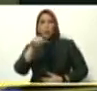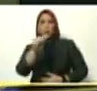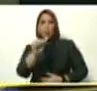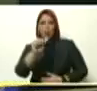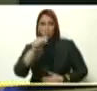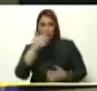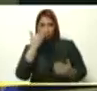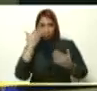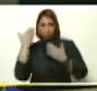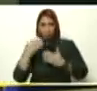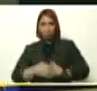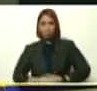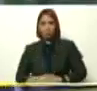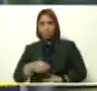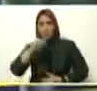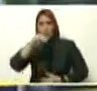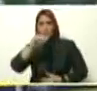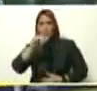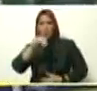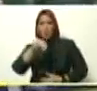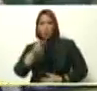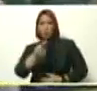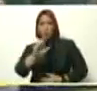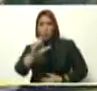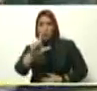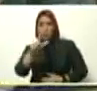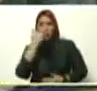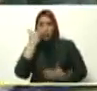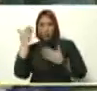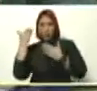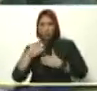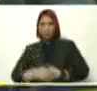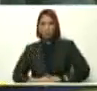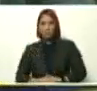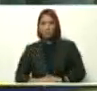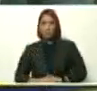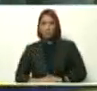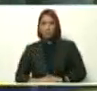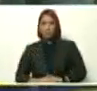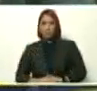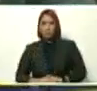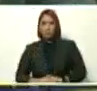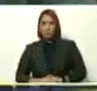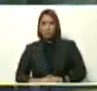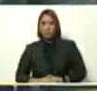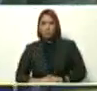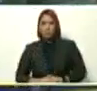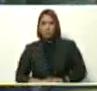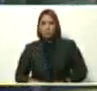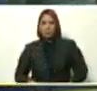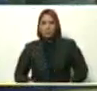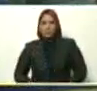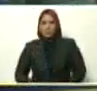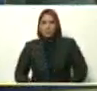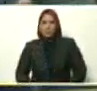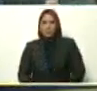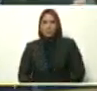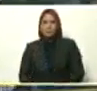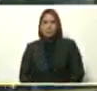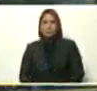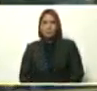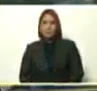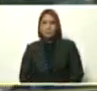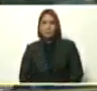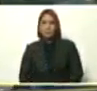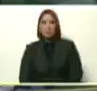Ferreira. Bienvenido, Ferreira. ¿Vos sé de dónde ven? Portugal. Tus